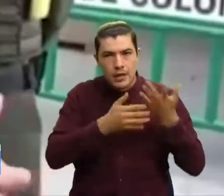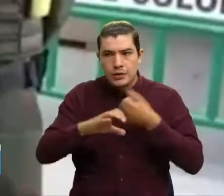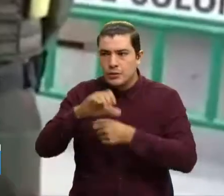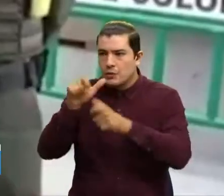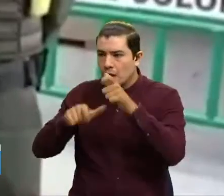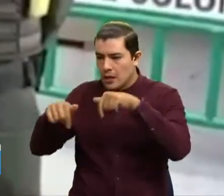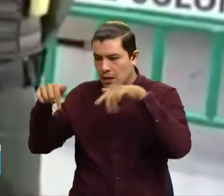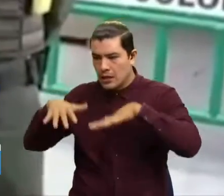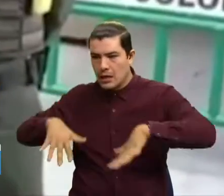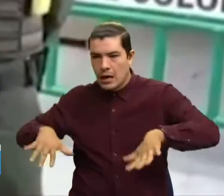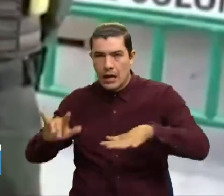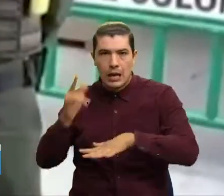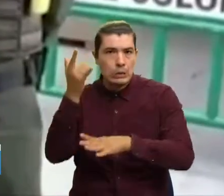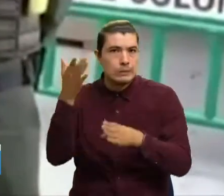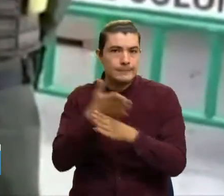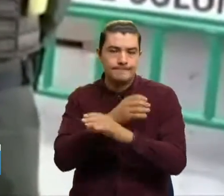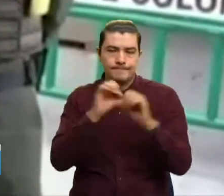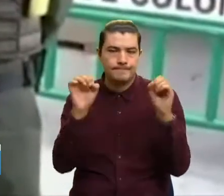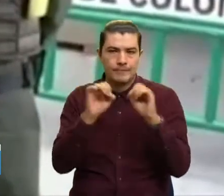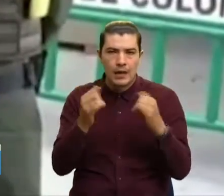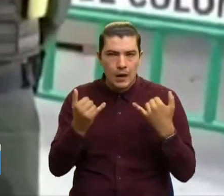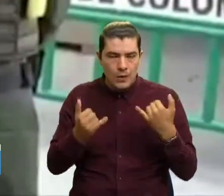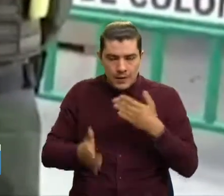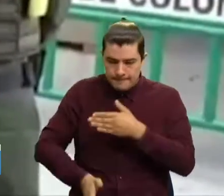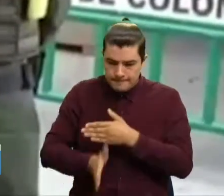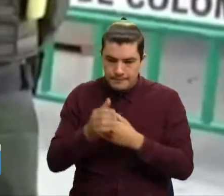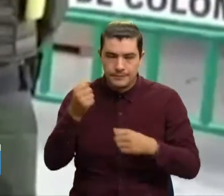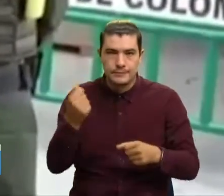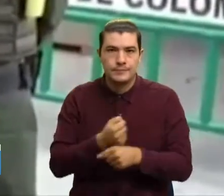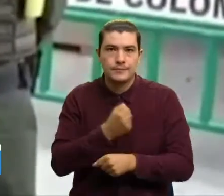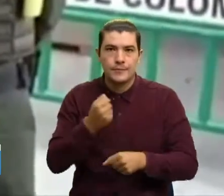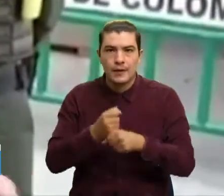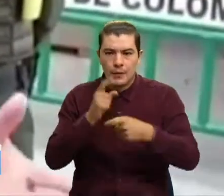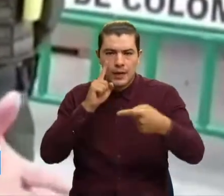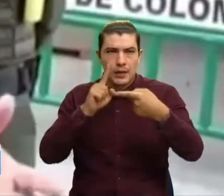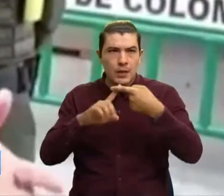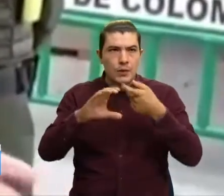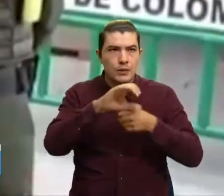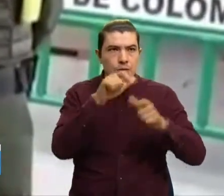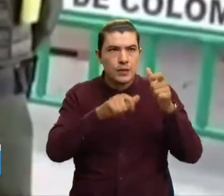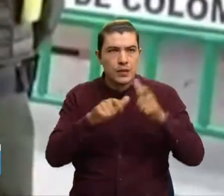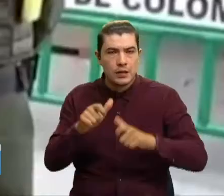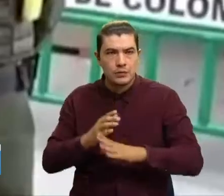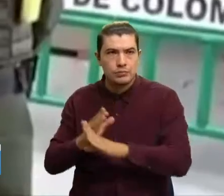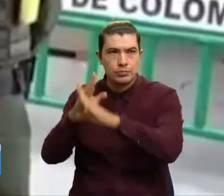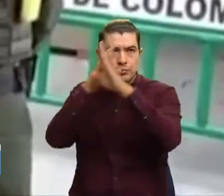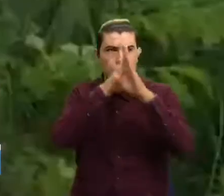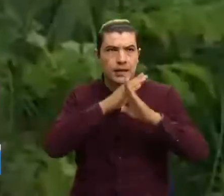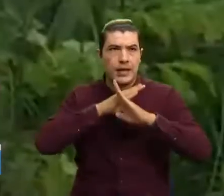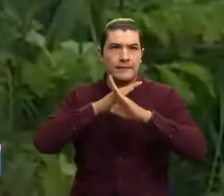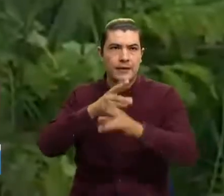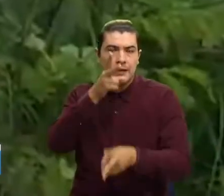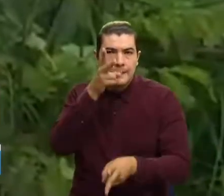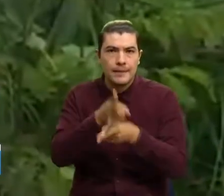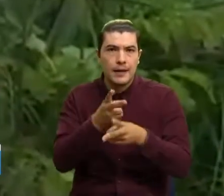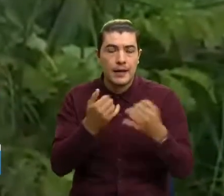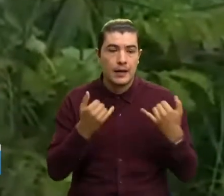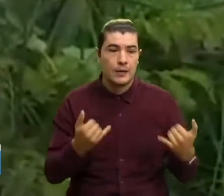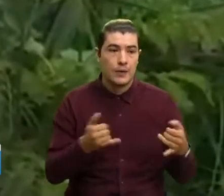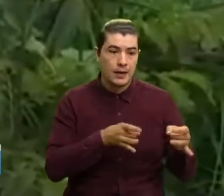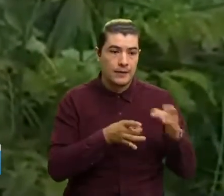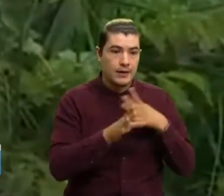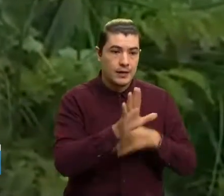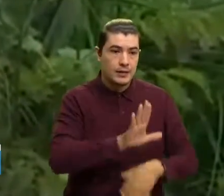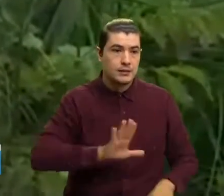no tienen ningún contratiempo. Seguimos trabajando. Por nuestra ciudad seguimos trabajando, combatiendo la delincuencia. A la fecha, en norte